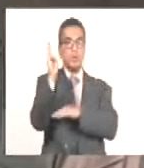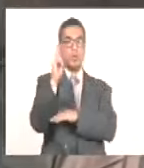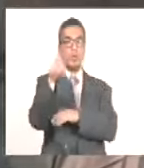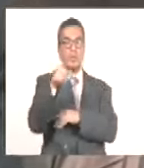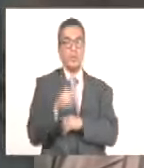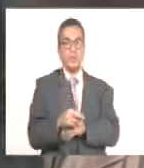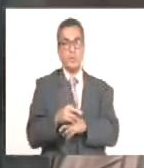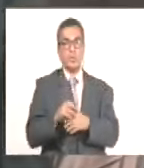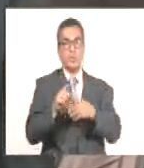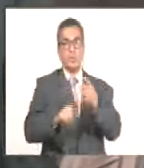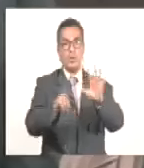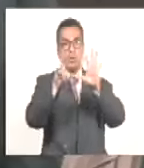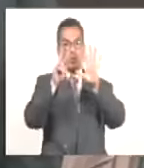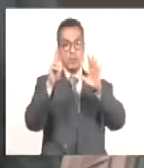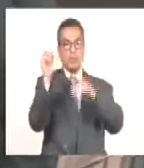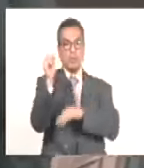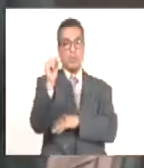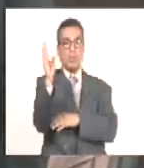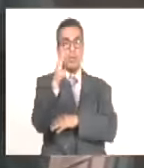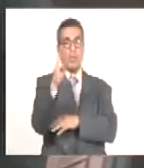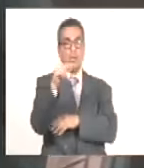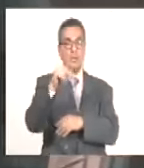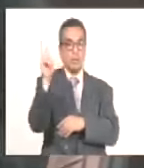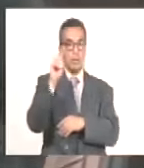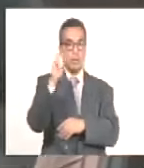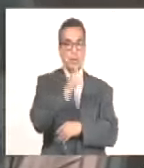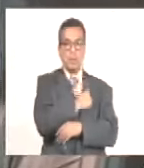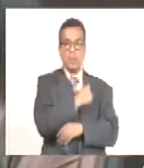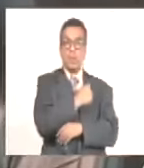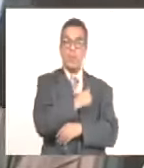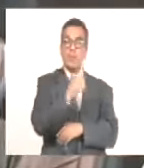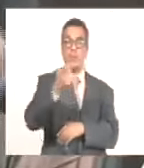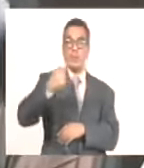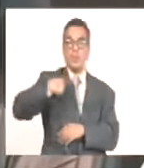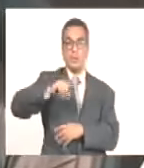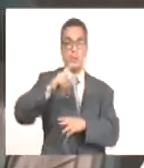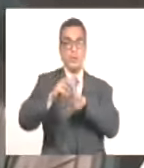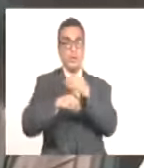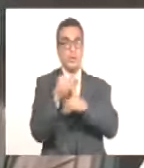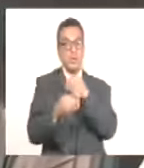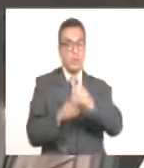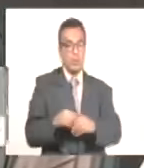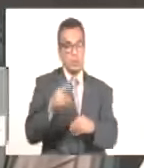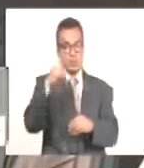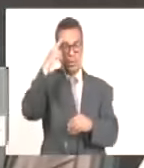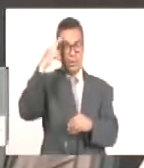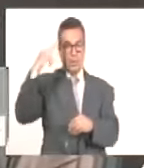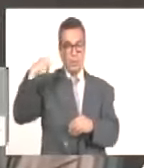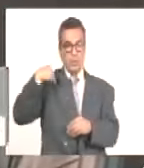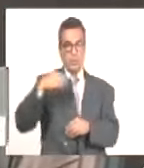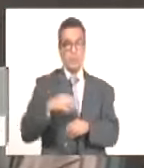el séptimo cardenal de la Iglesia venezolana, tiene que ser motivo de júbilo y de orgullo.